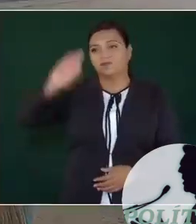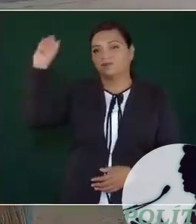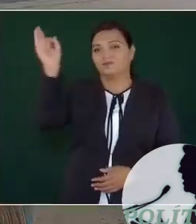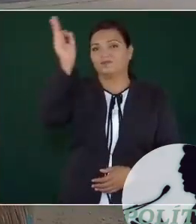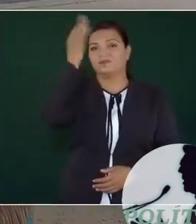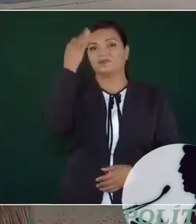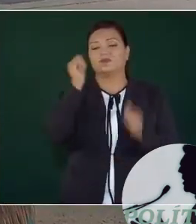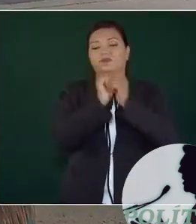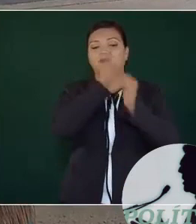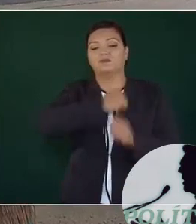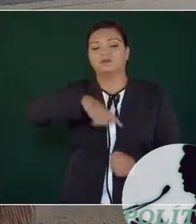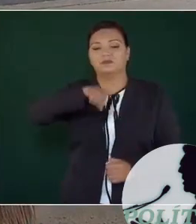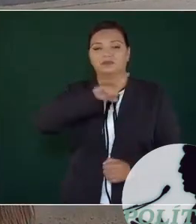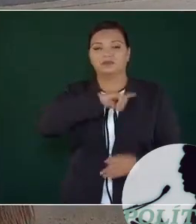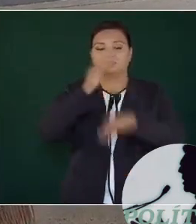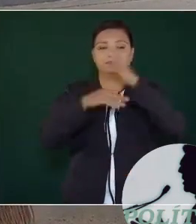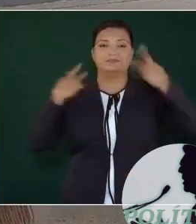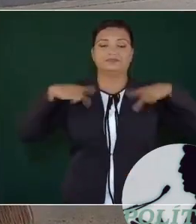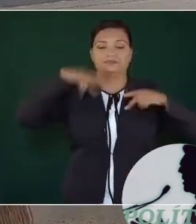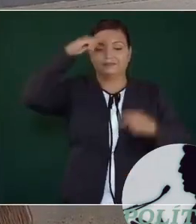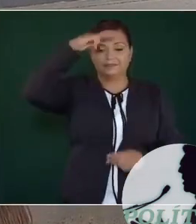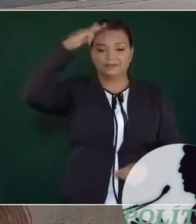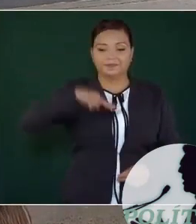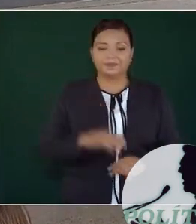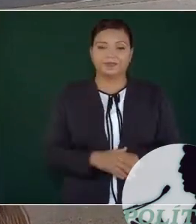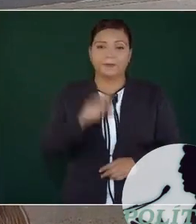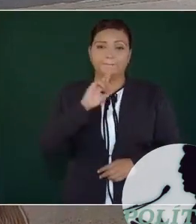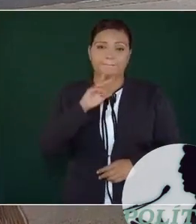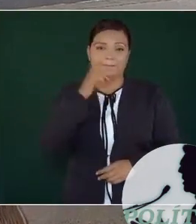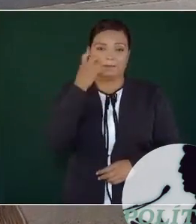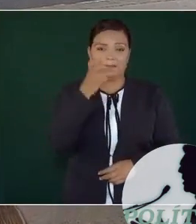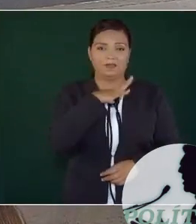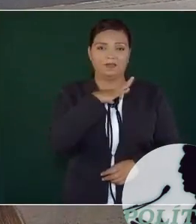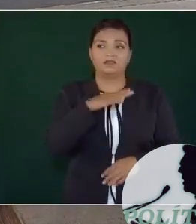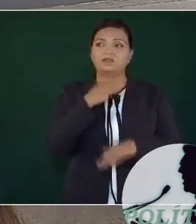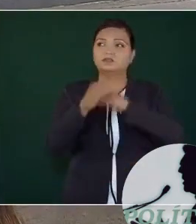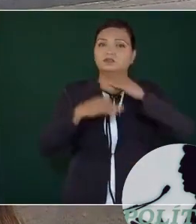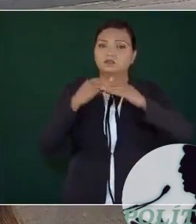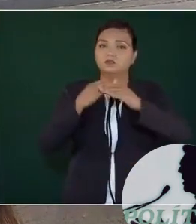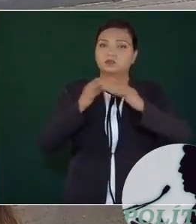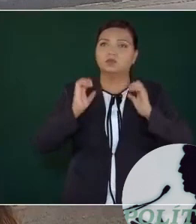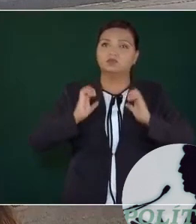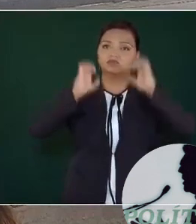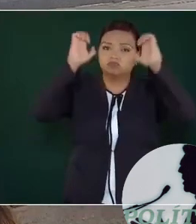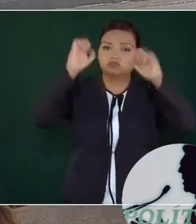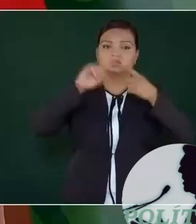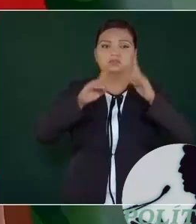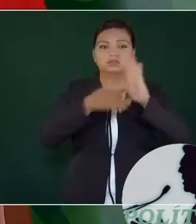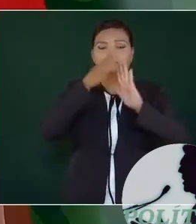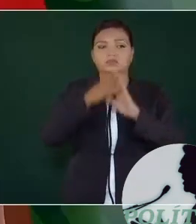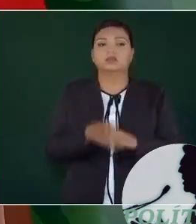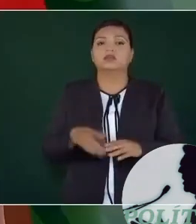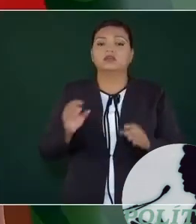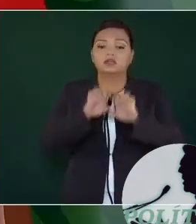federal con la salud de los mexicanos, mejorando para ello la infraestructura, el equipamiento,